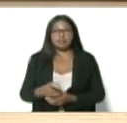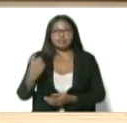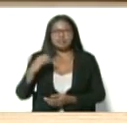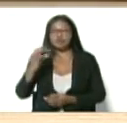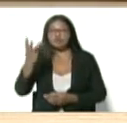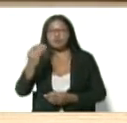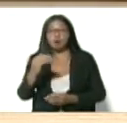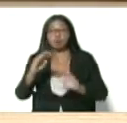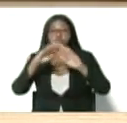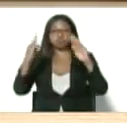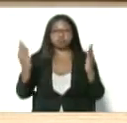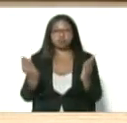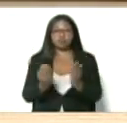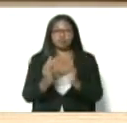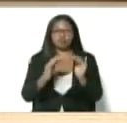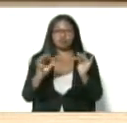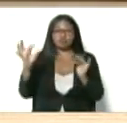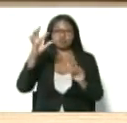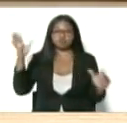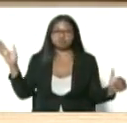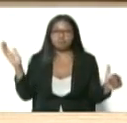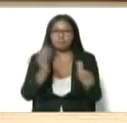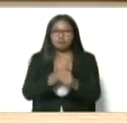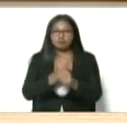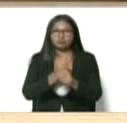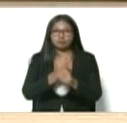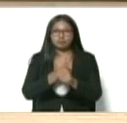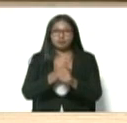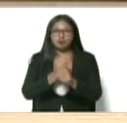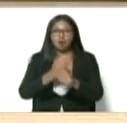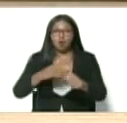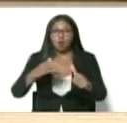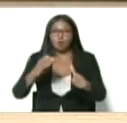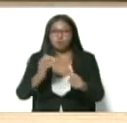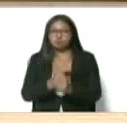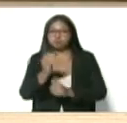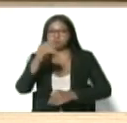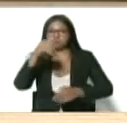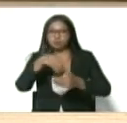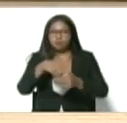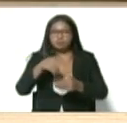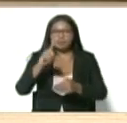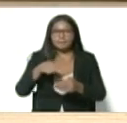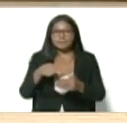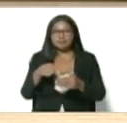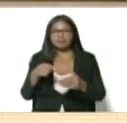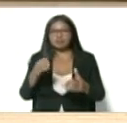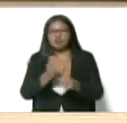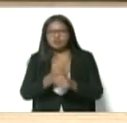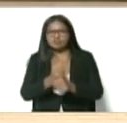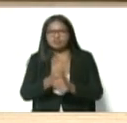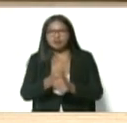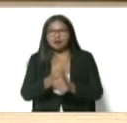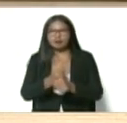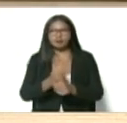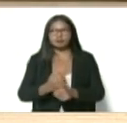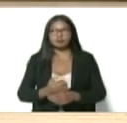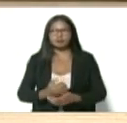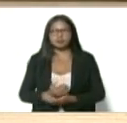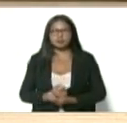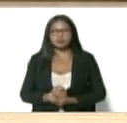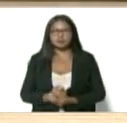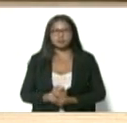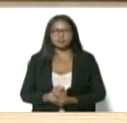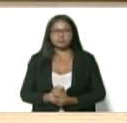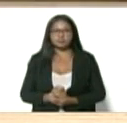de capturas intercepción de esta modalidad